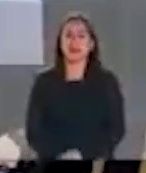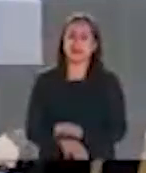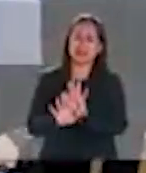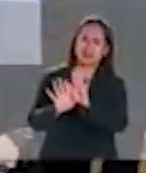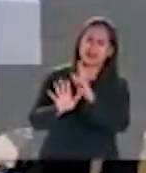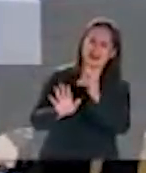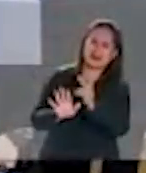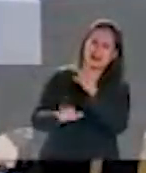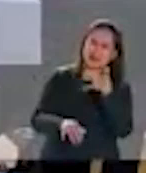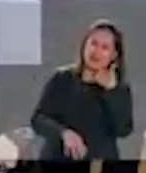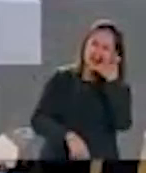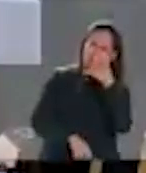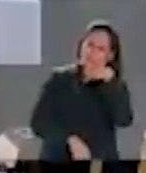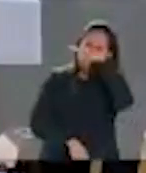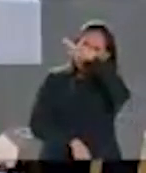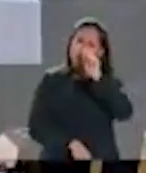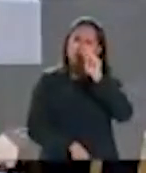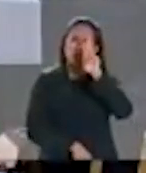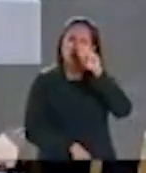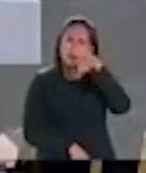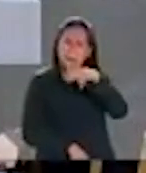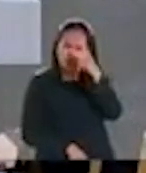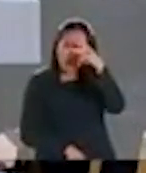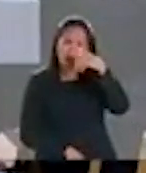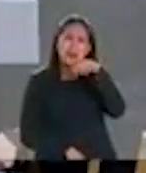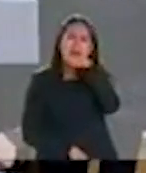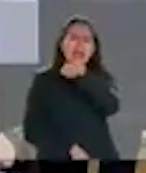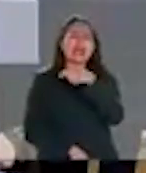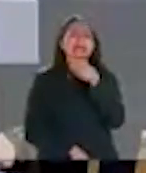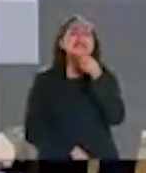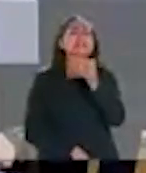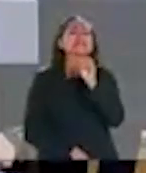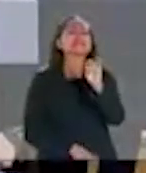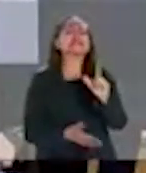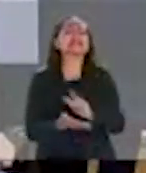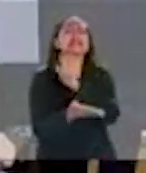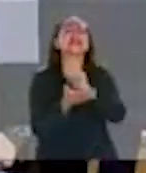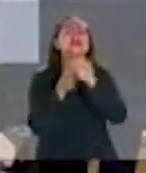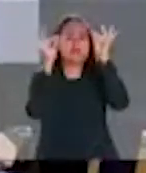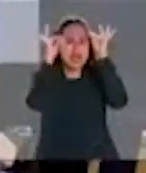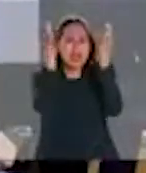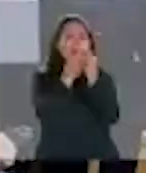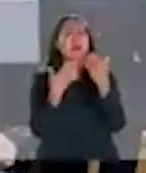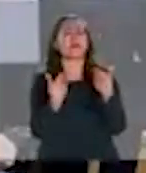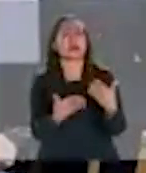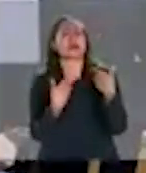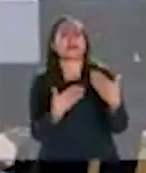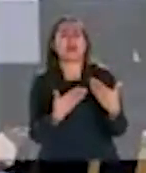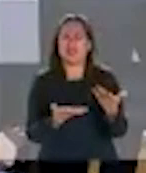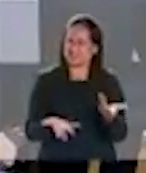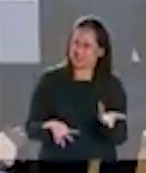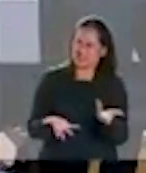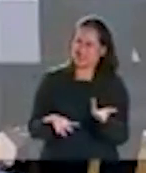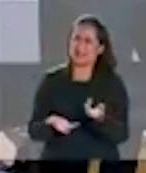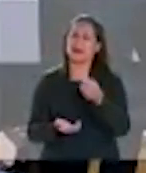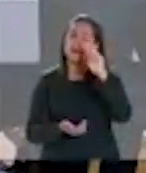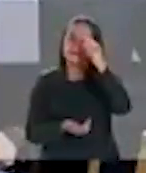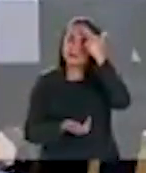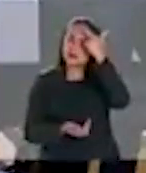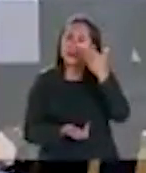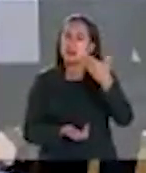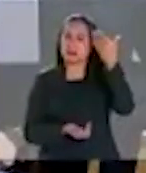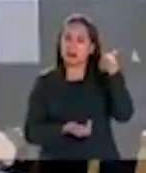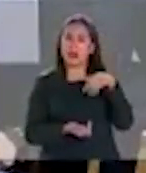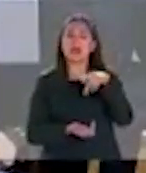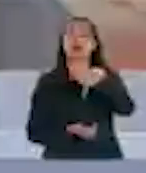elogia méxico solamente en una cosa elogia a nuestras leyes migratorias le gustan mucho porque para él y para el general john kelly en su momento la frontera sur